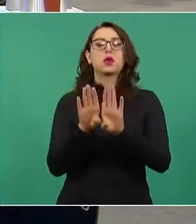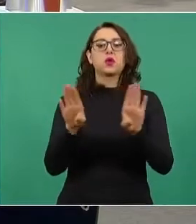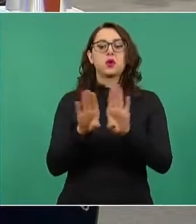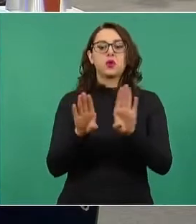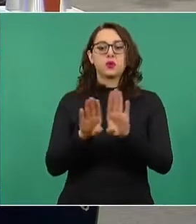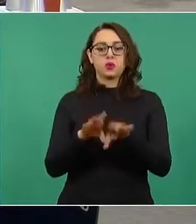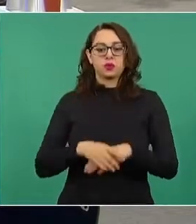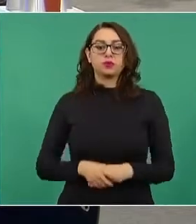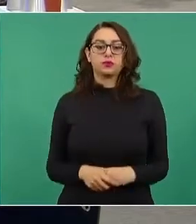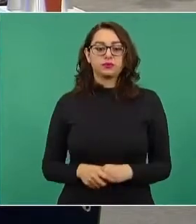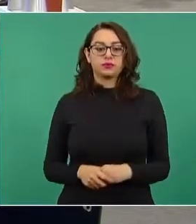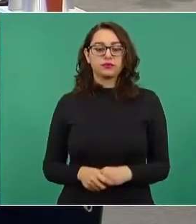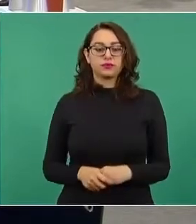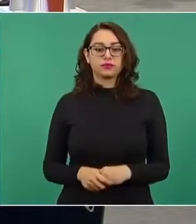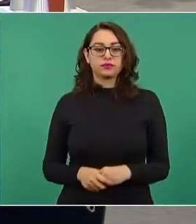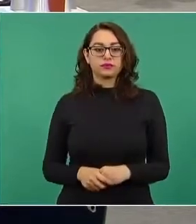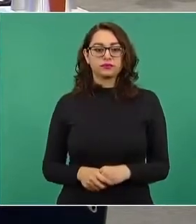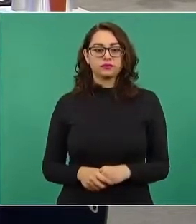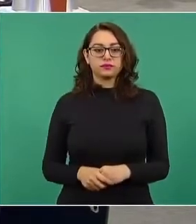Así como